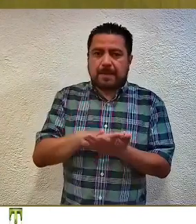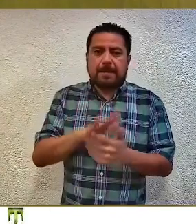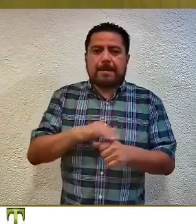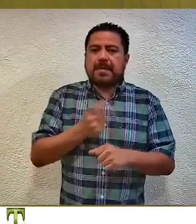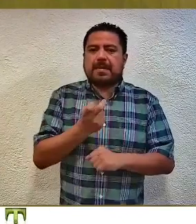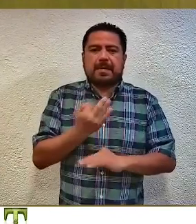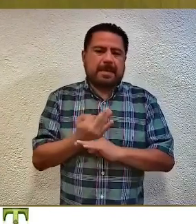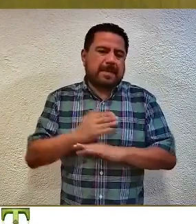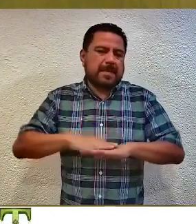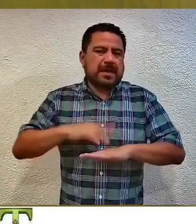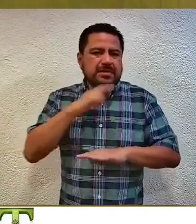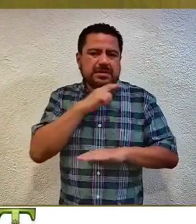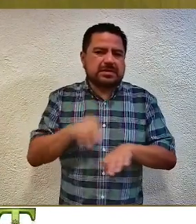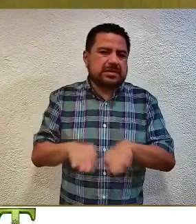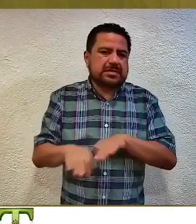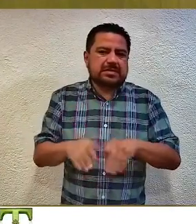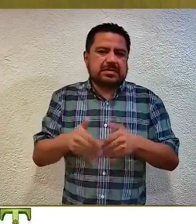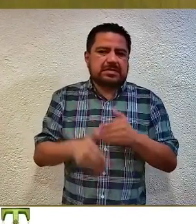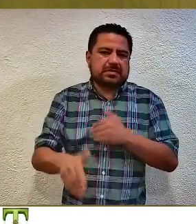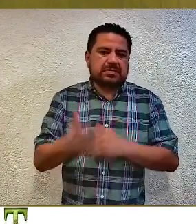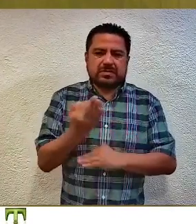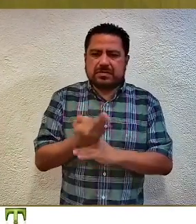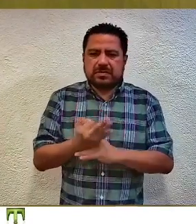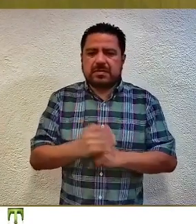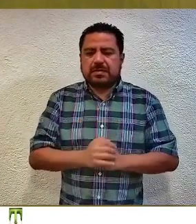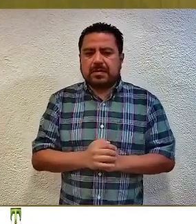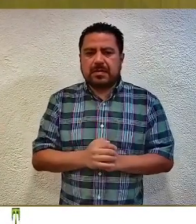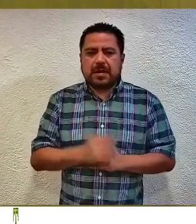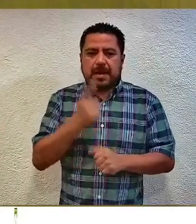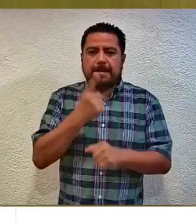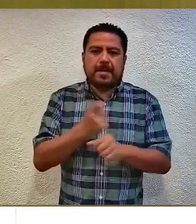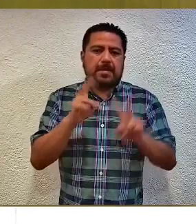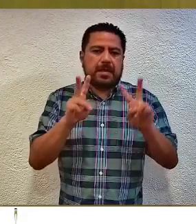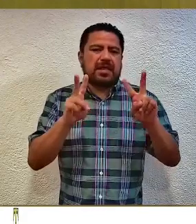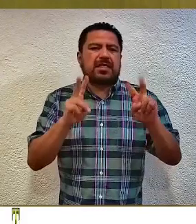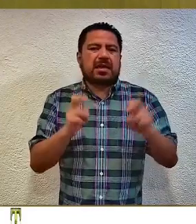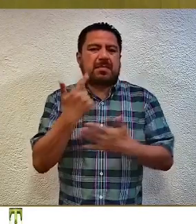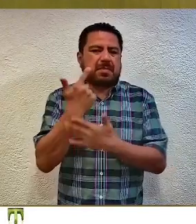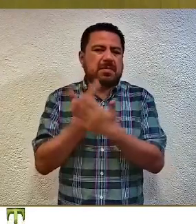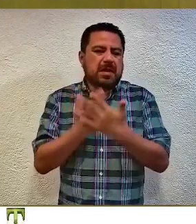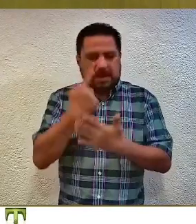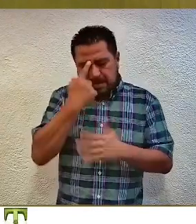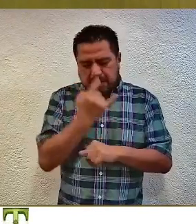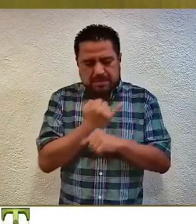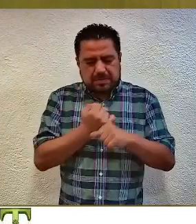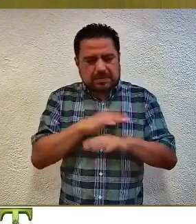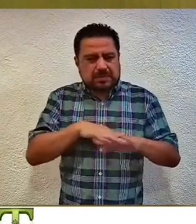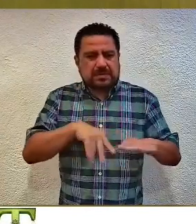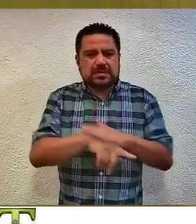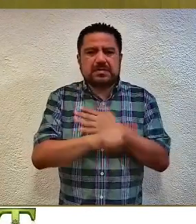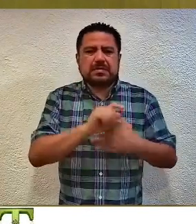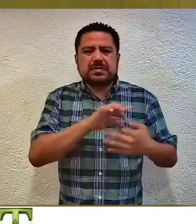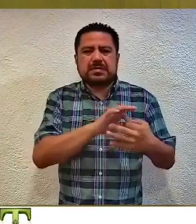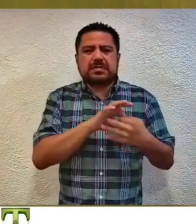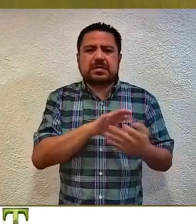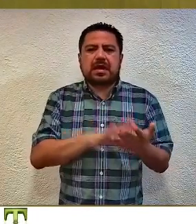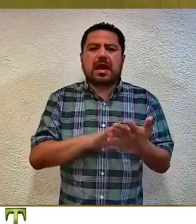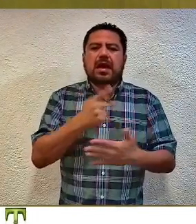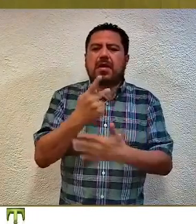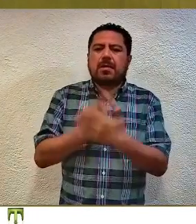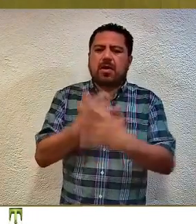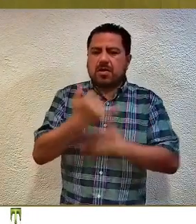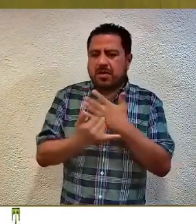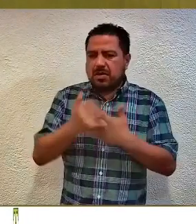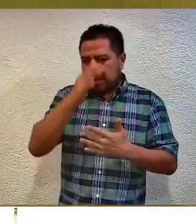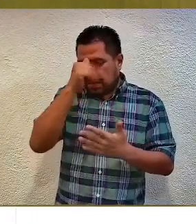agilizar los trabajos de la sesión. El primer asunto listado para analizar y resolver corresponde a un proyecto de